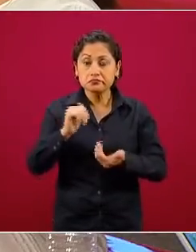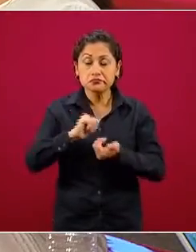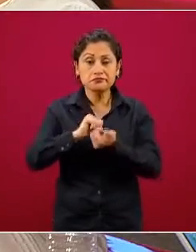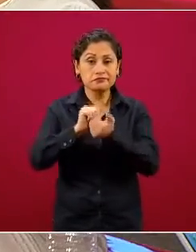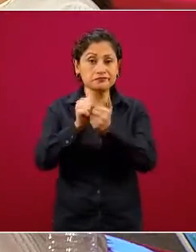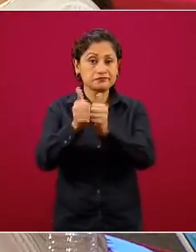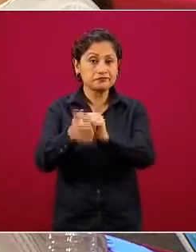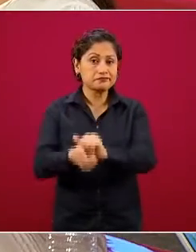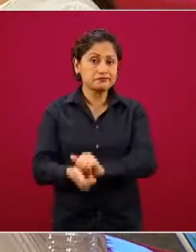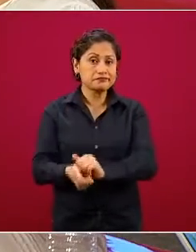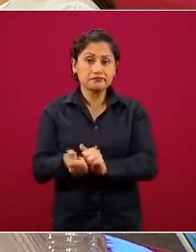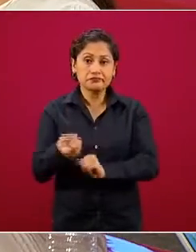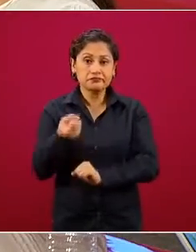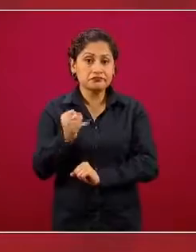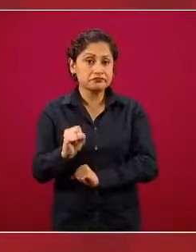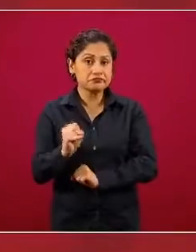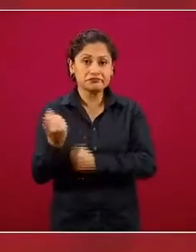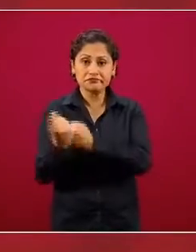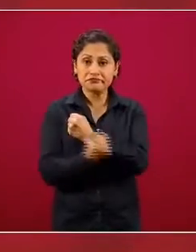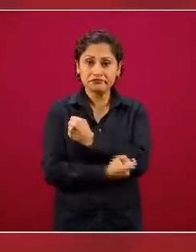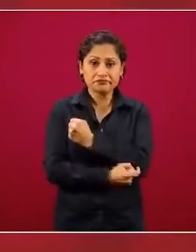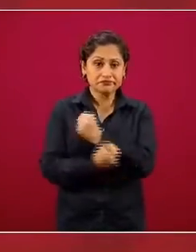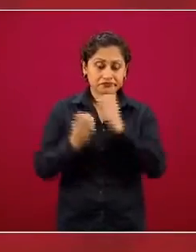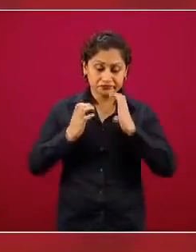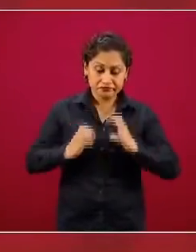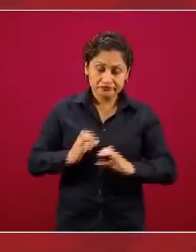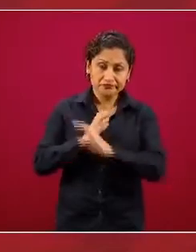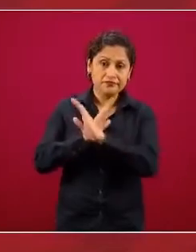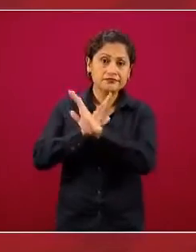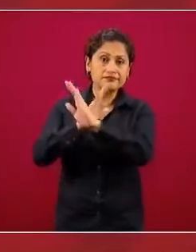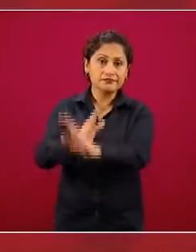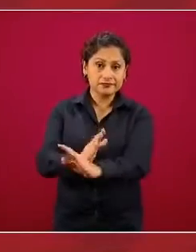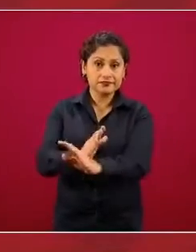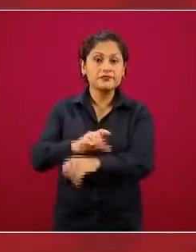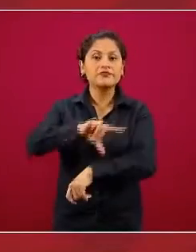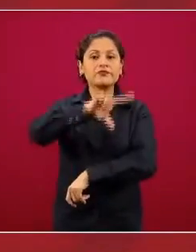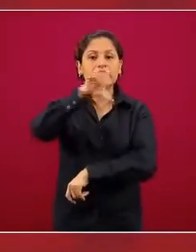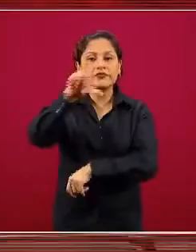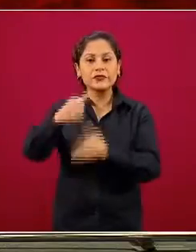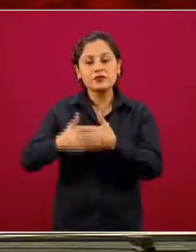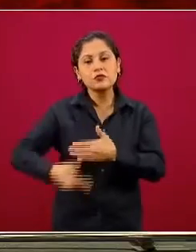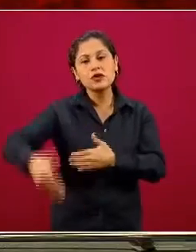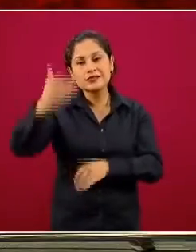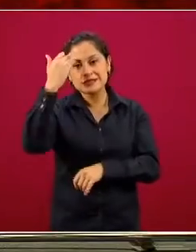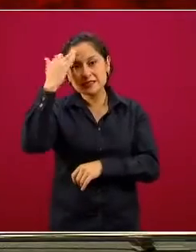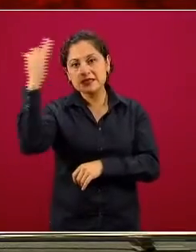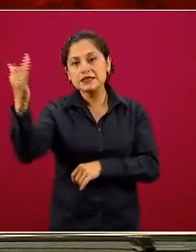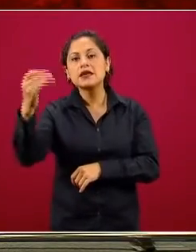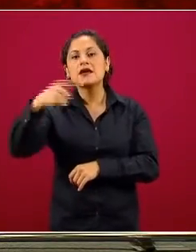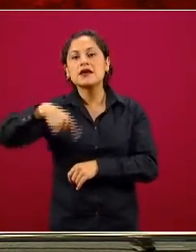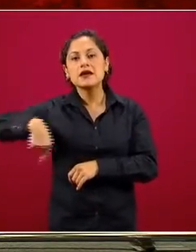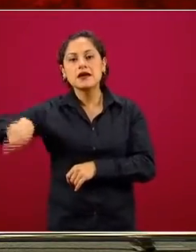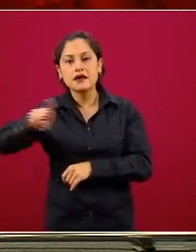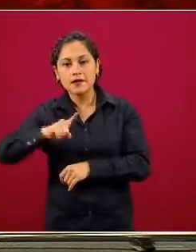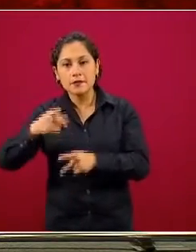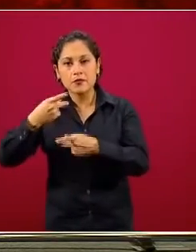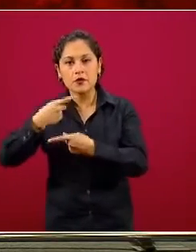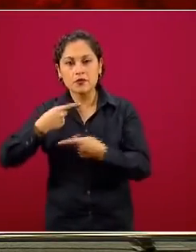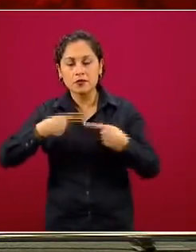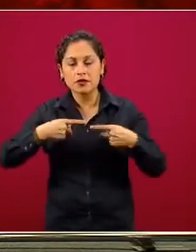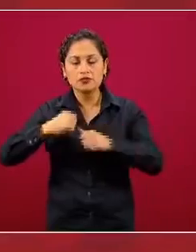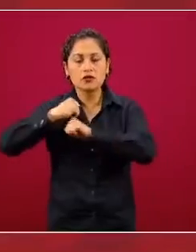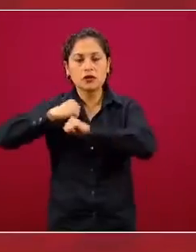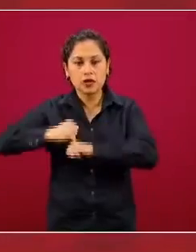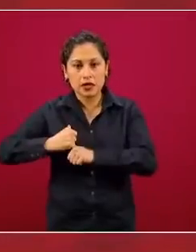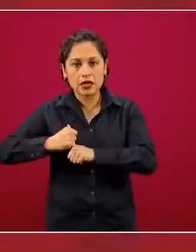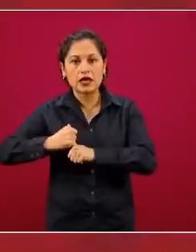componentes metodológicos de la inteligencia en salud, que son las encuestas serológicas. Y la encuesta serológica, el día que hablemos de